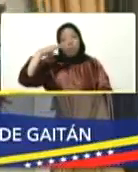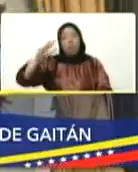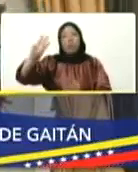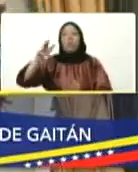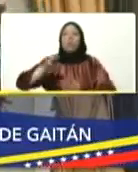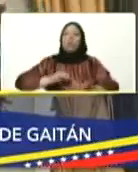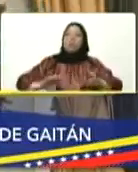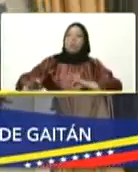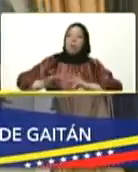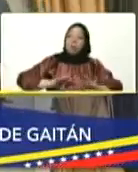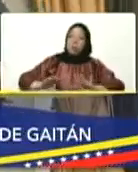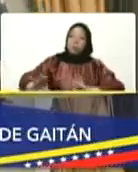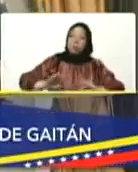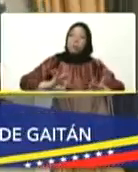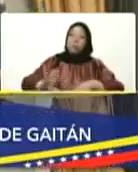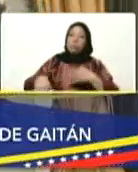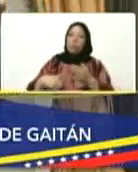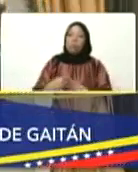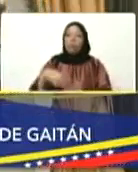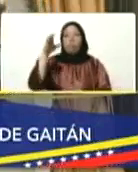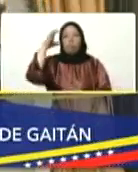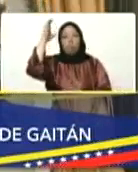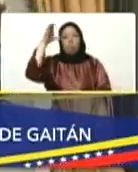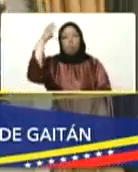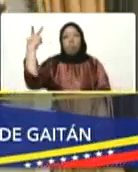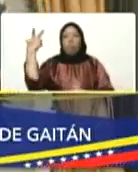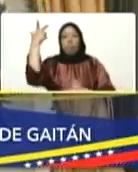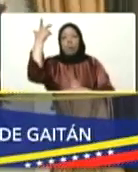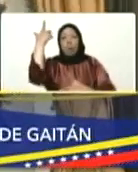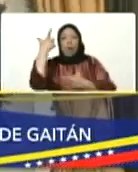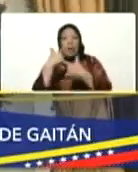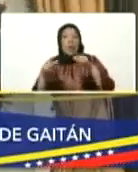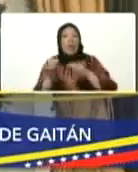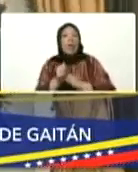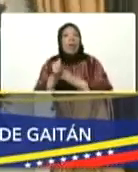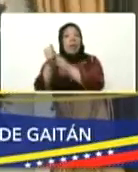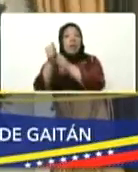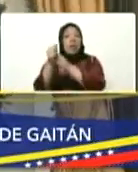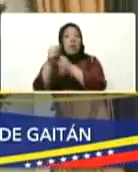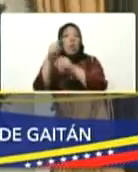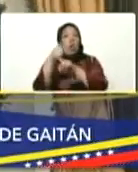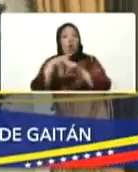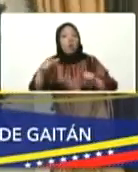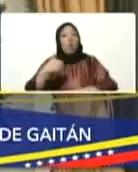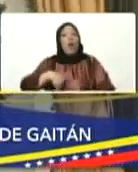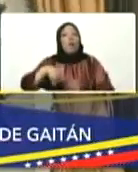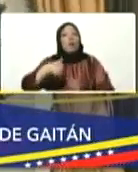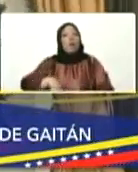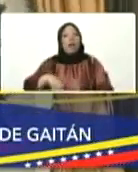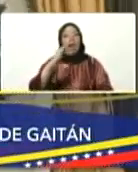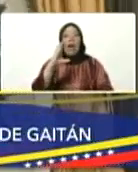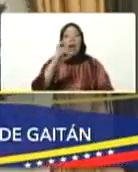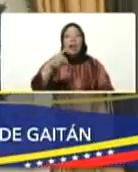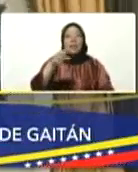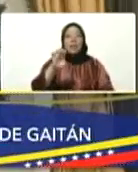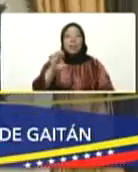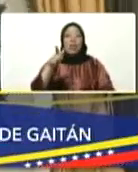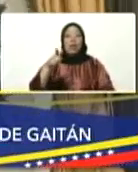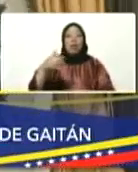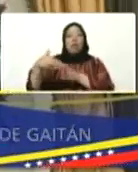prepararse, y allí conoció al Che Guevara y conformó su equipo. Fidel, que regresó en un